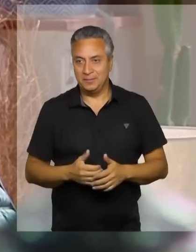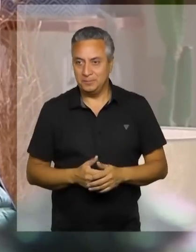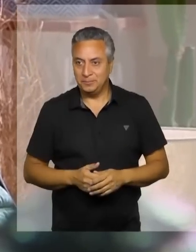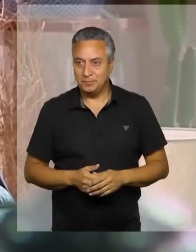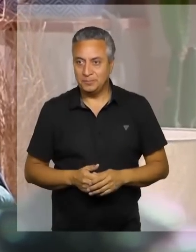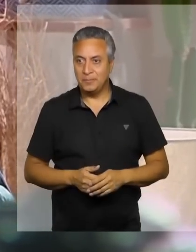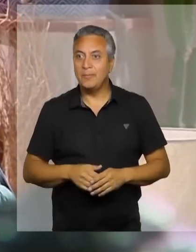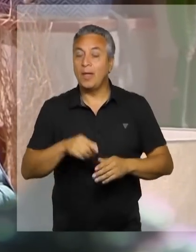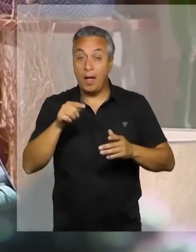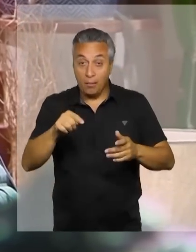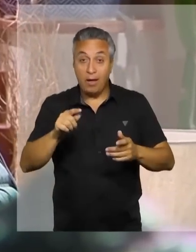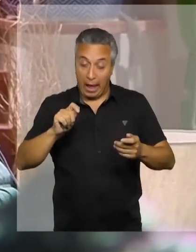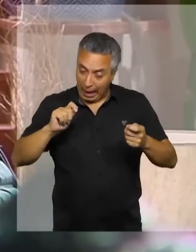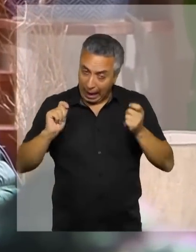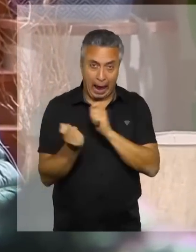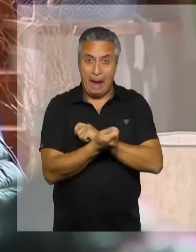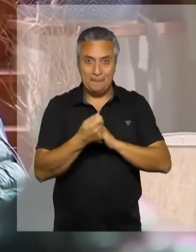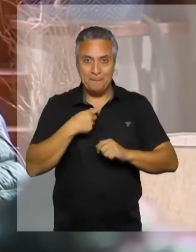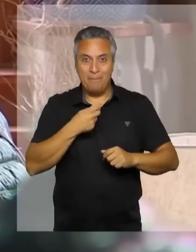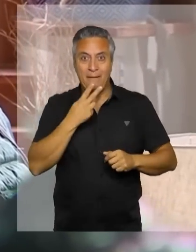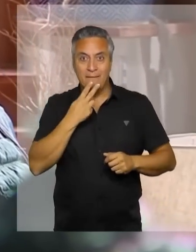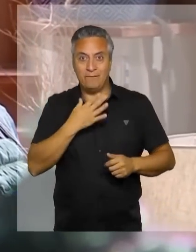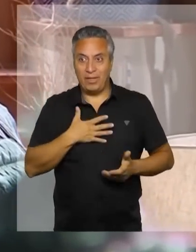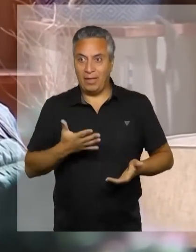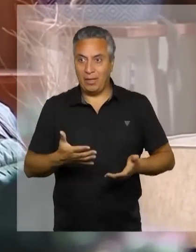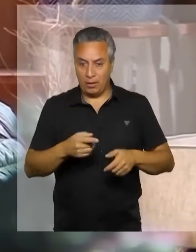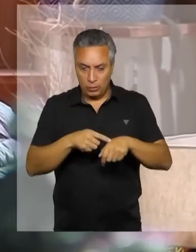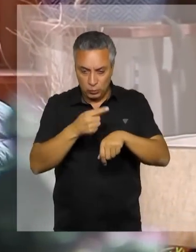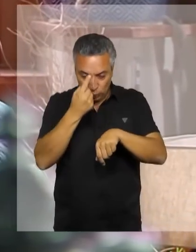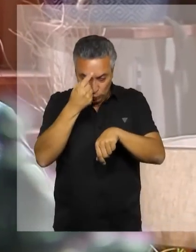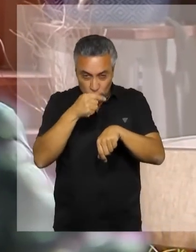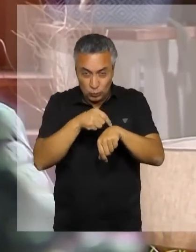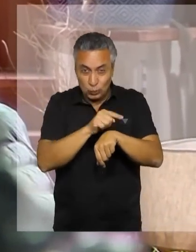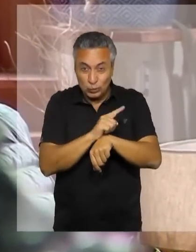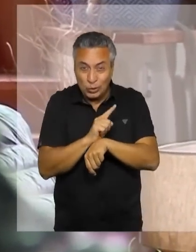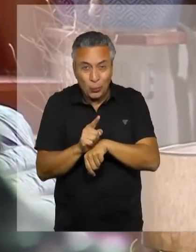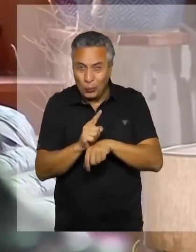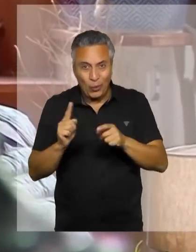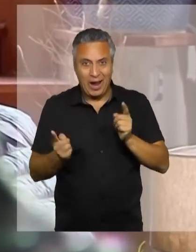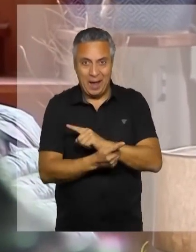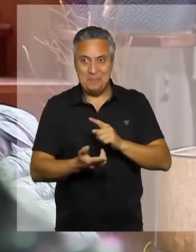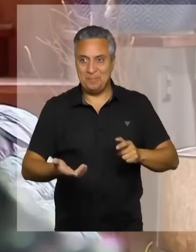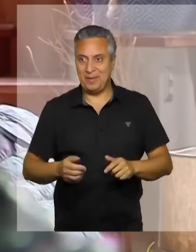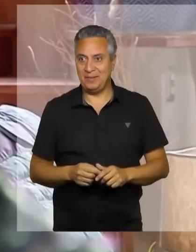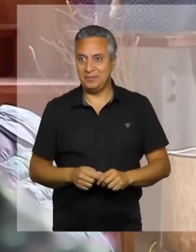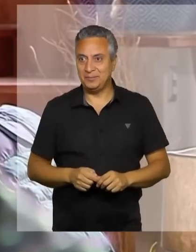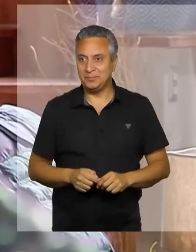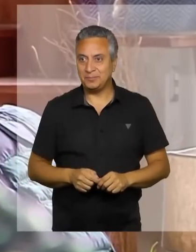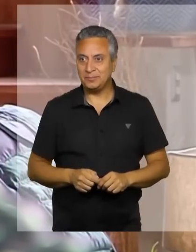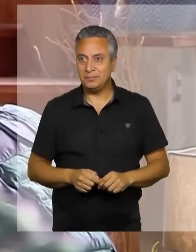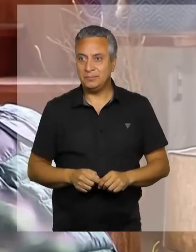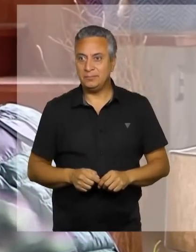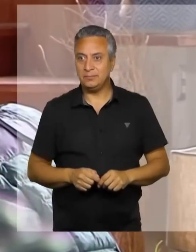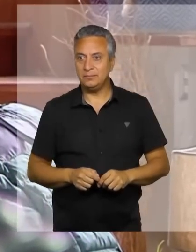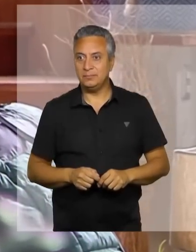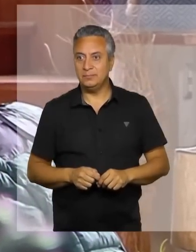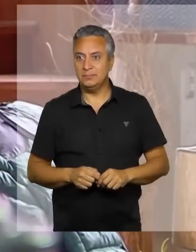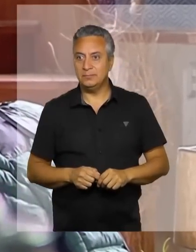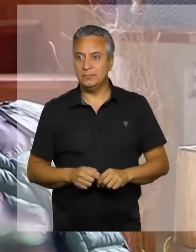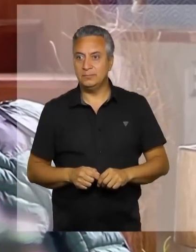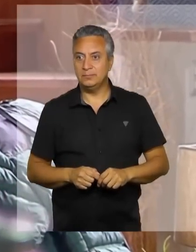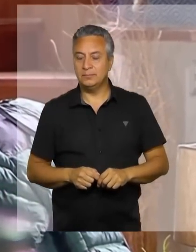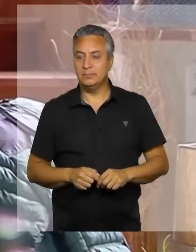¿Cómo nos cambia la vida? Y en un segundo. Te prometo que si me conoces, no te arrepentirás de lo que